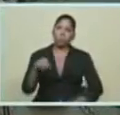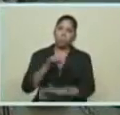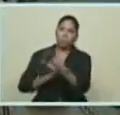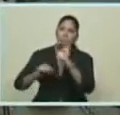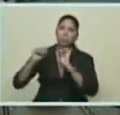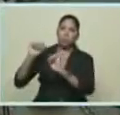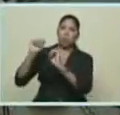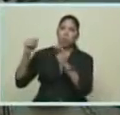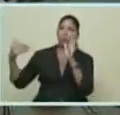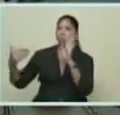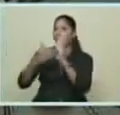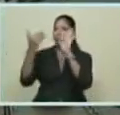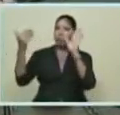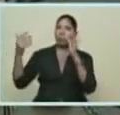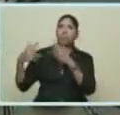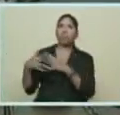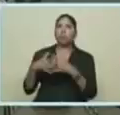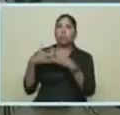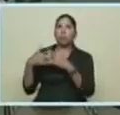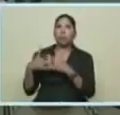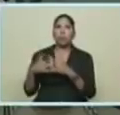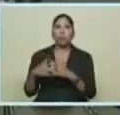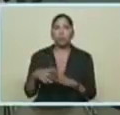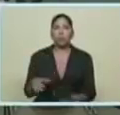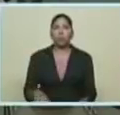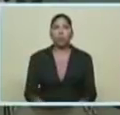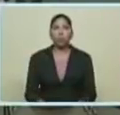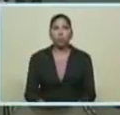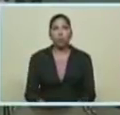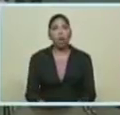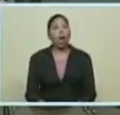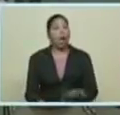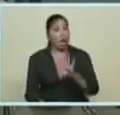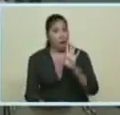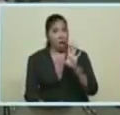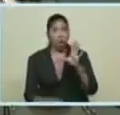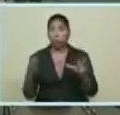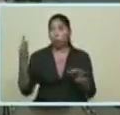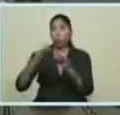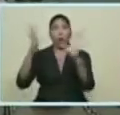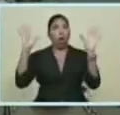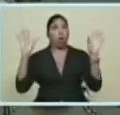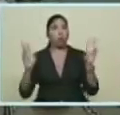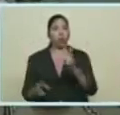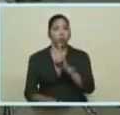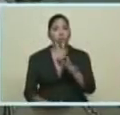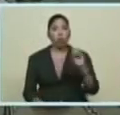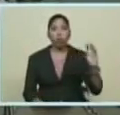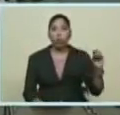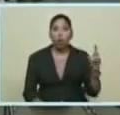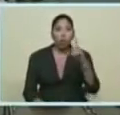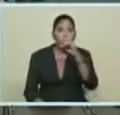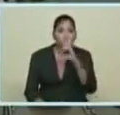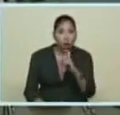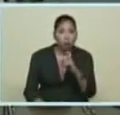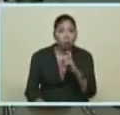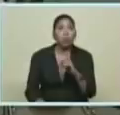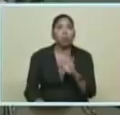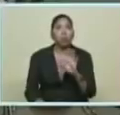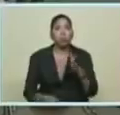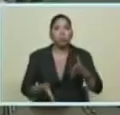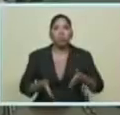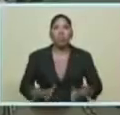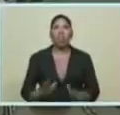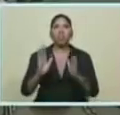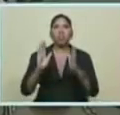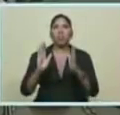antioligárquica. No por casualidad eran los 200 años, este 2017, del